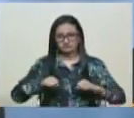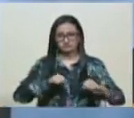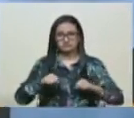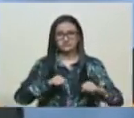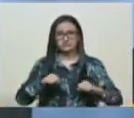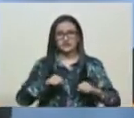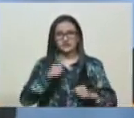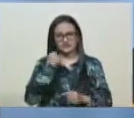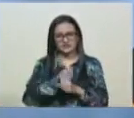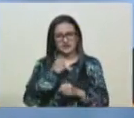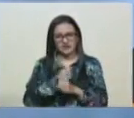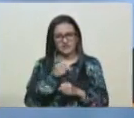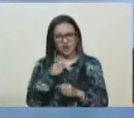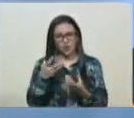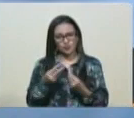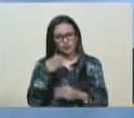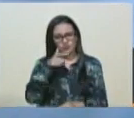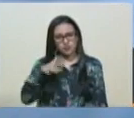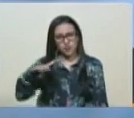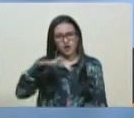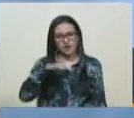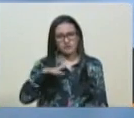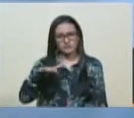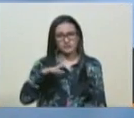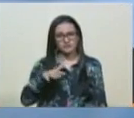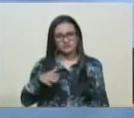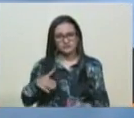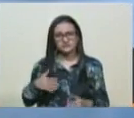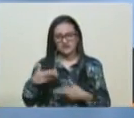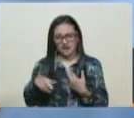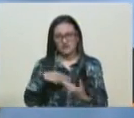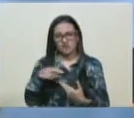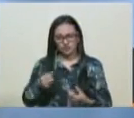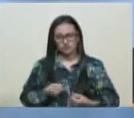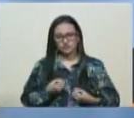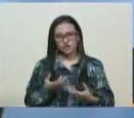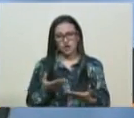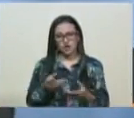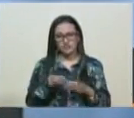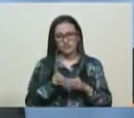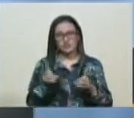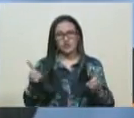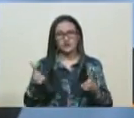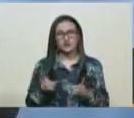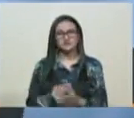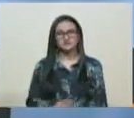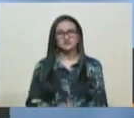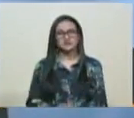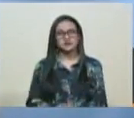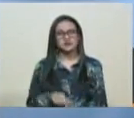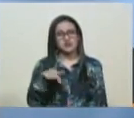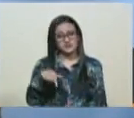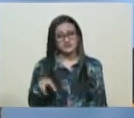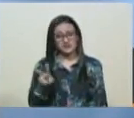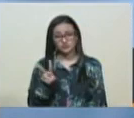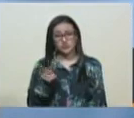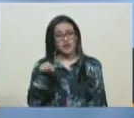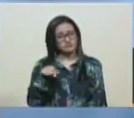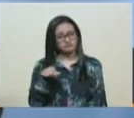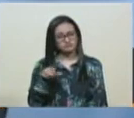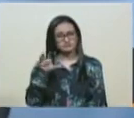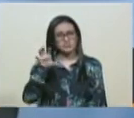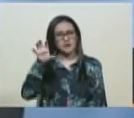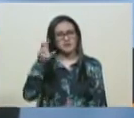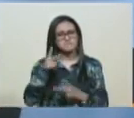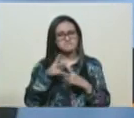permanente trabajo con el pueblo para sacar adelante una revolución democrática. Nuestro país es un país de paz, nuestro